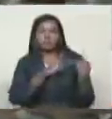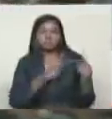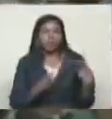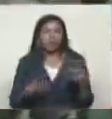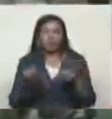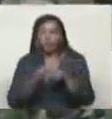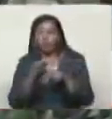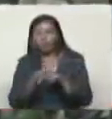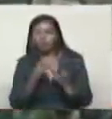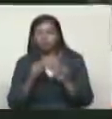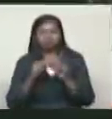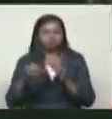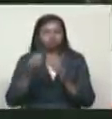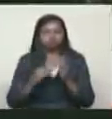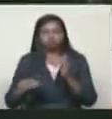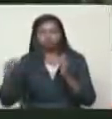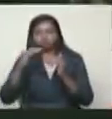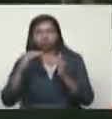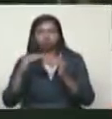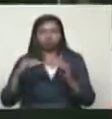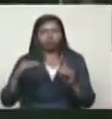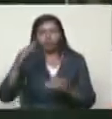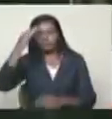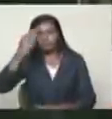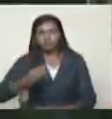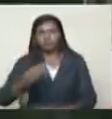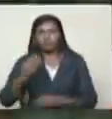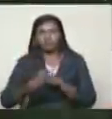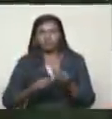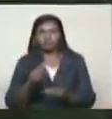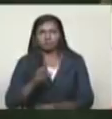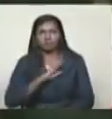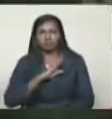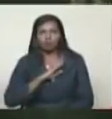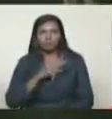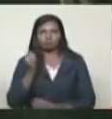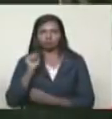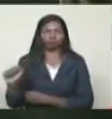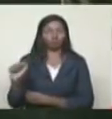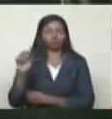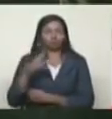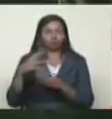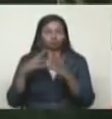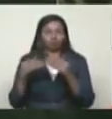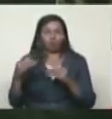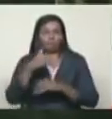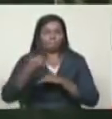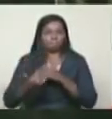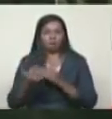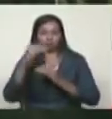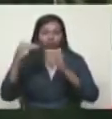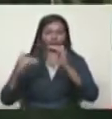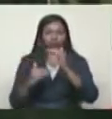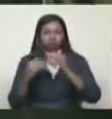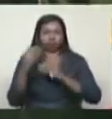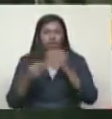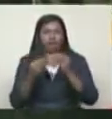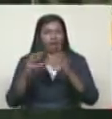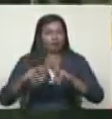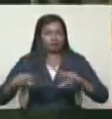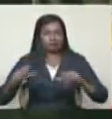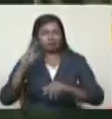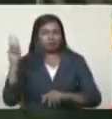Nacional sigue siendo mayoría dentro de las unidades militares. Rechazan cualquier plan de desestabilización en